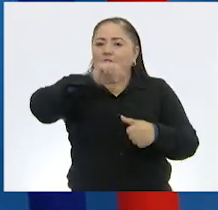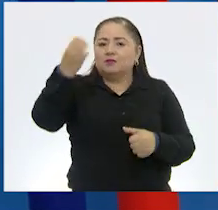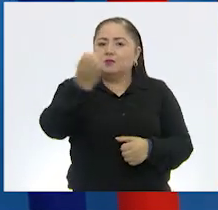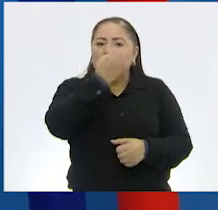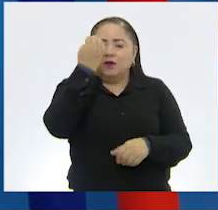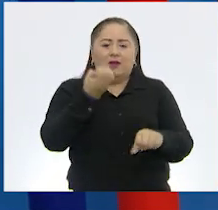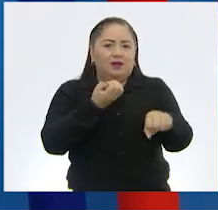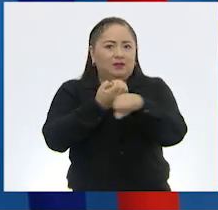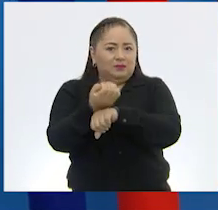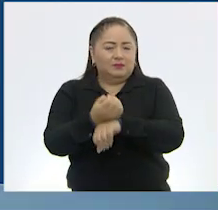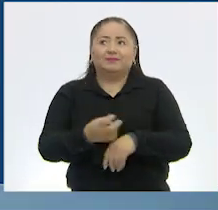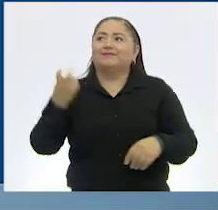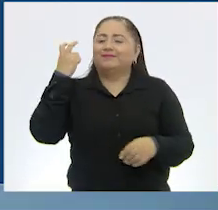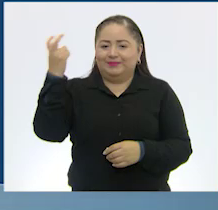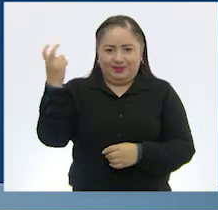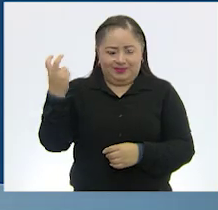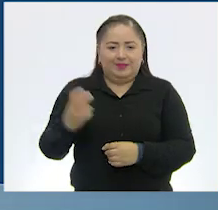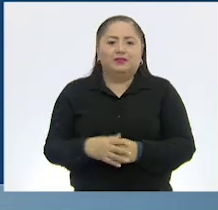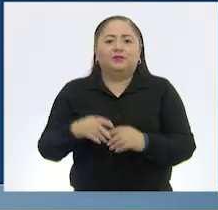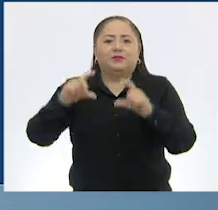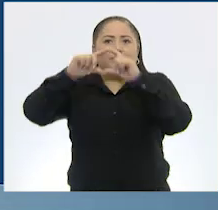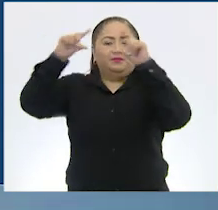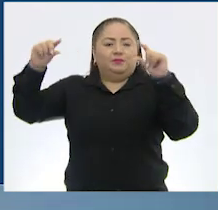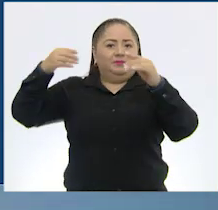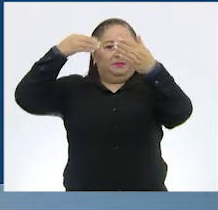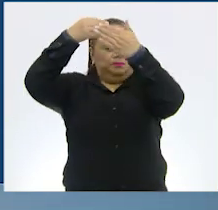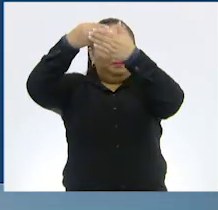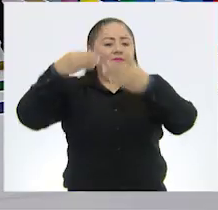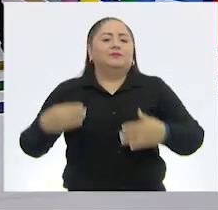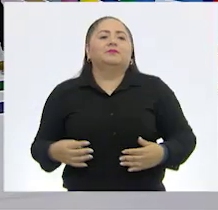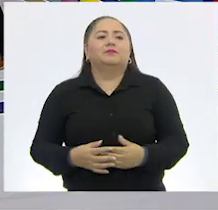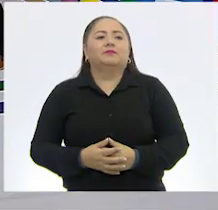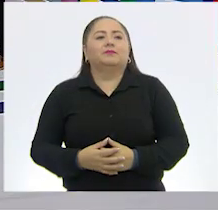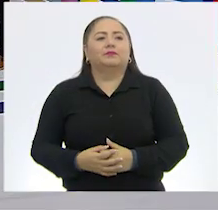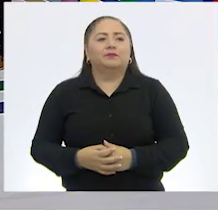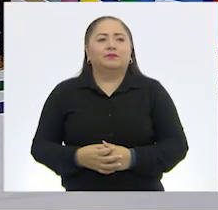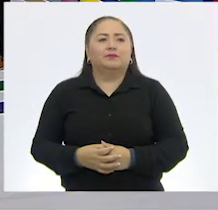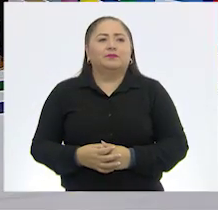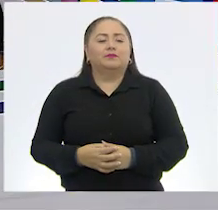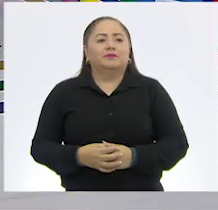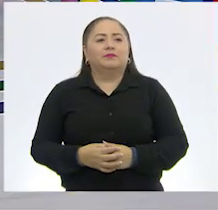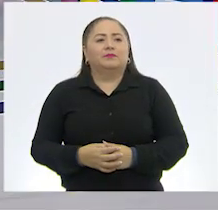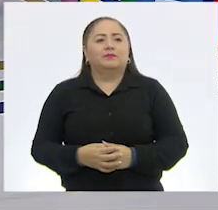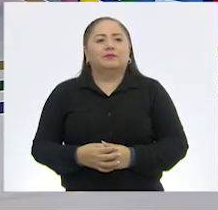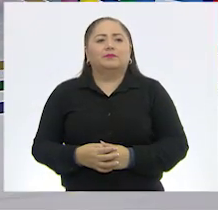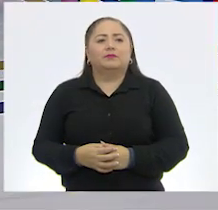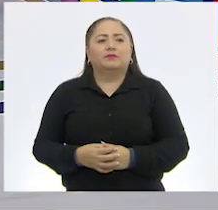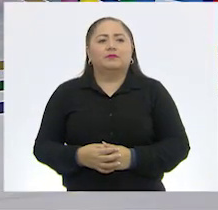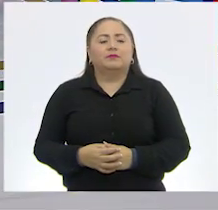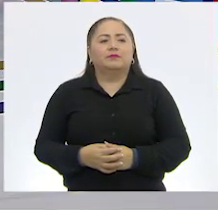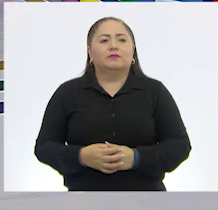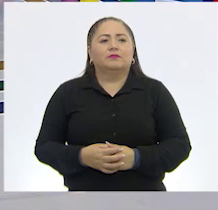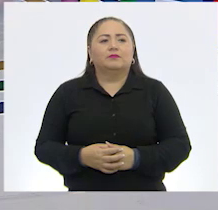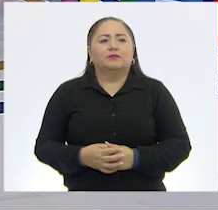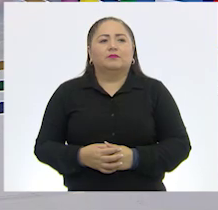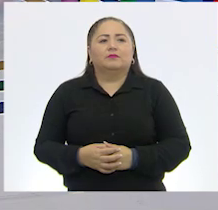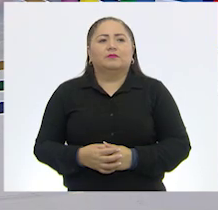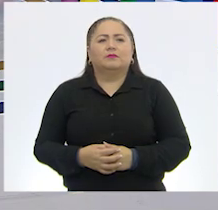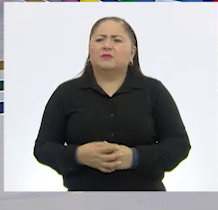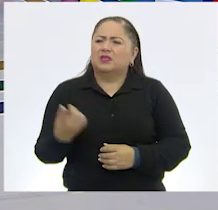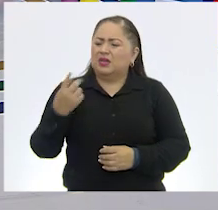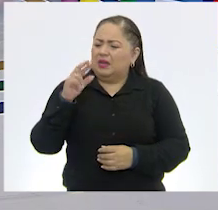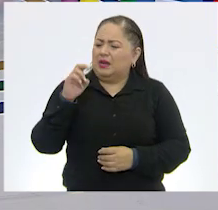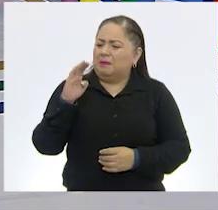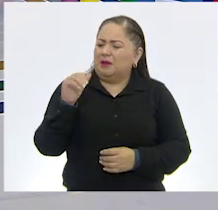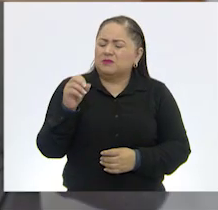educativo. Así es, Juan Carlos. ¿Me ayudas a ponerlo en la tabla? Claro que sí, maestra. ¿El rebaso? ¿El rebaso de quién o a quién rebasó